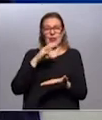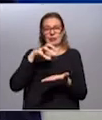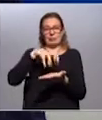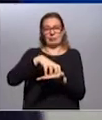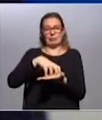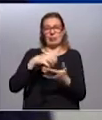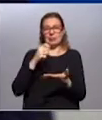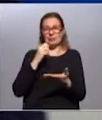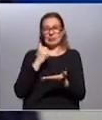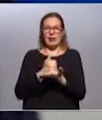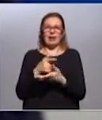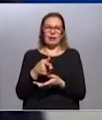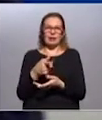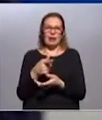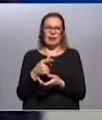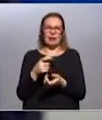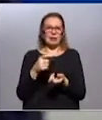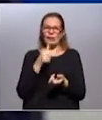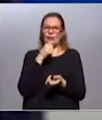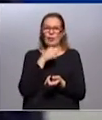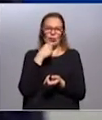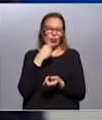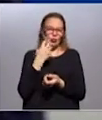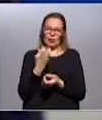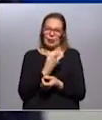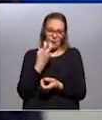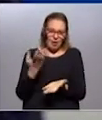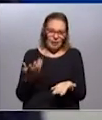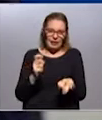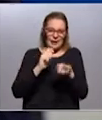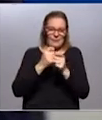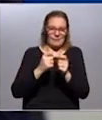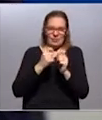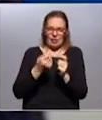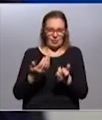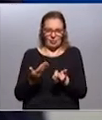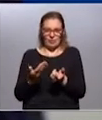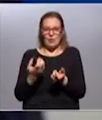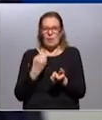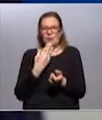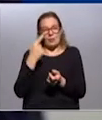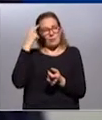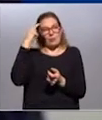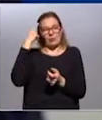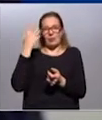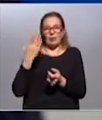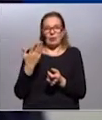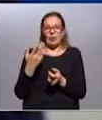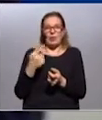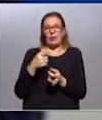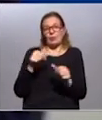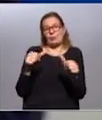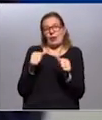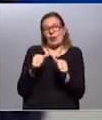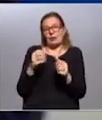velatoria esas cosas hay que irla solucionando hay que irla modificando porque creemos que es como se debe